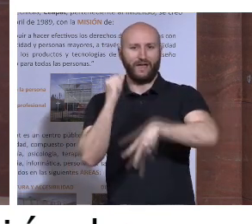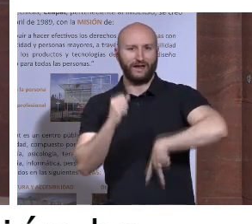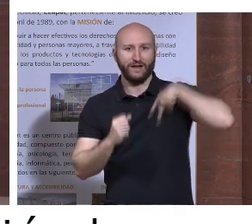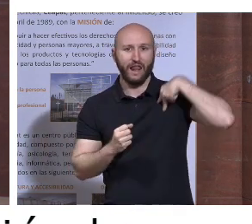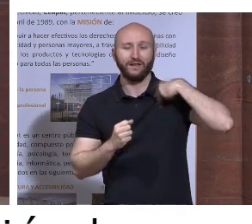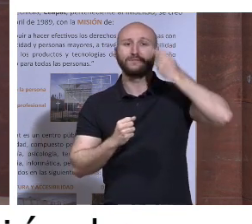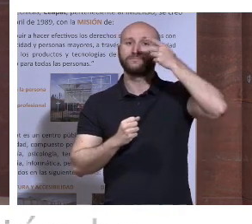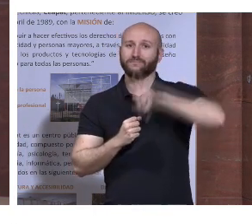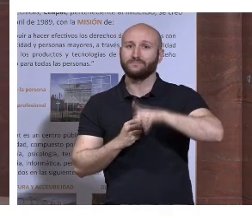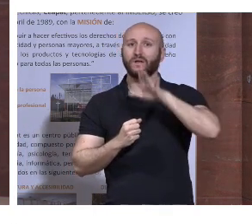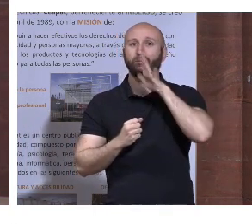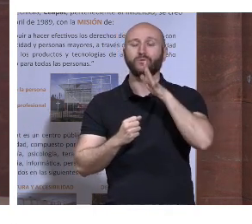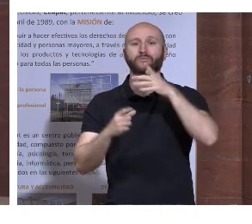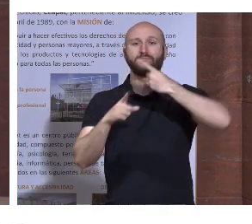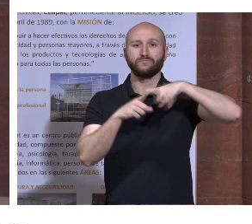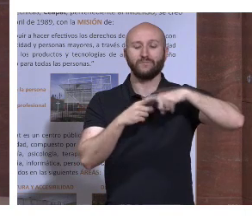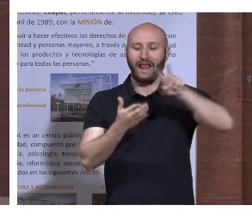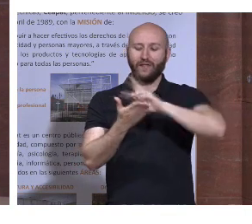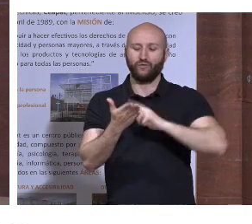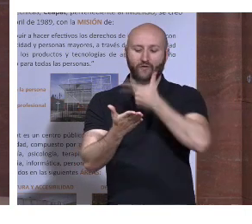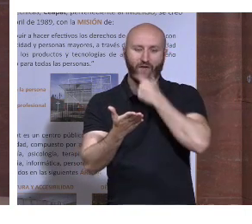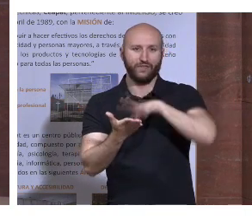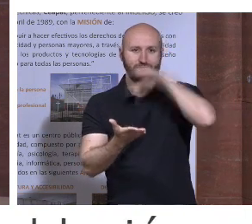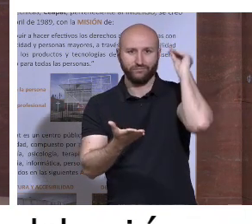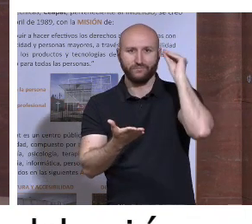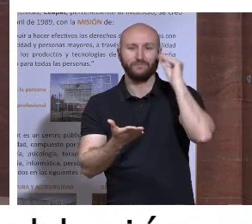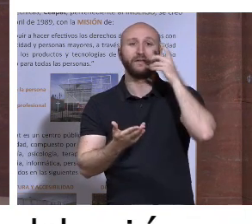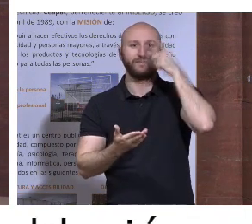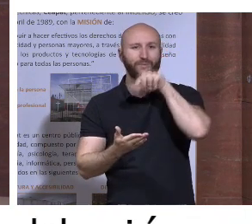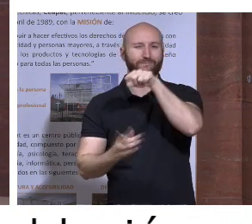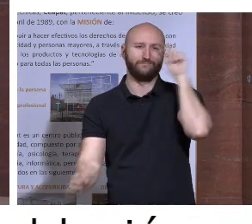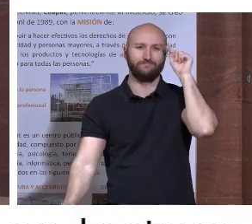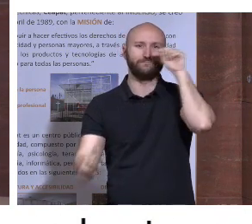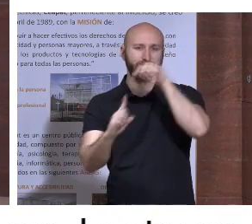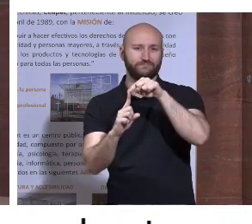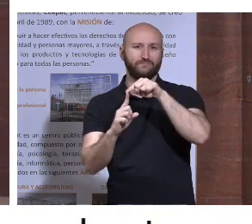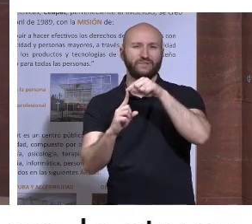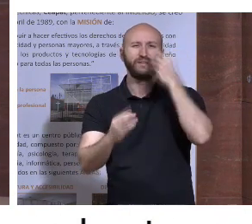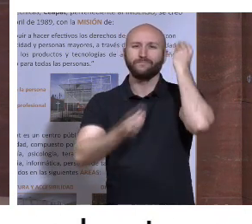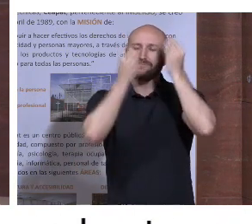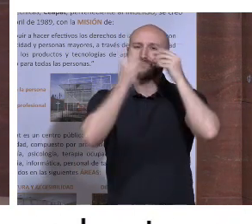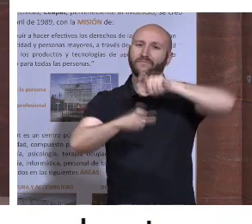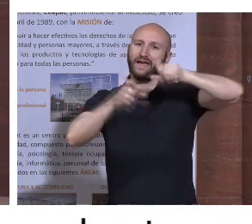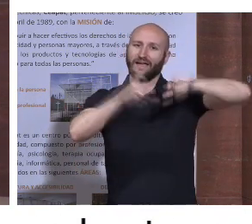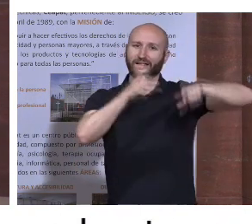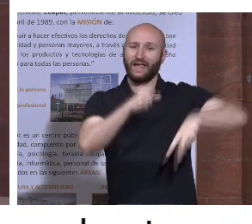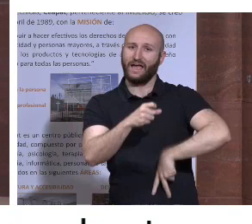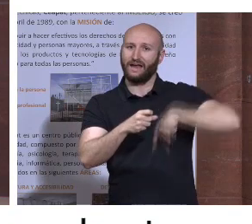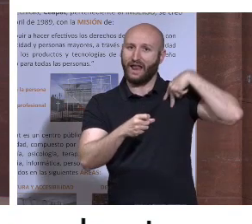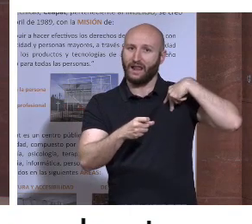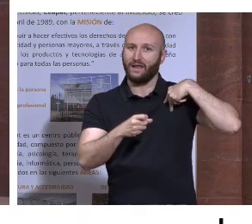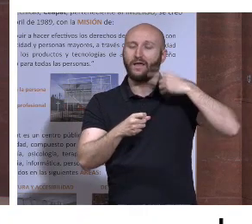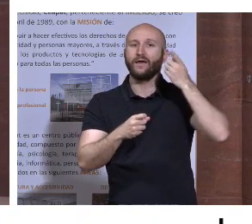también documentos en lectura fácil, que también es un objetivo pensando en la población general,